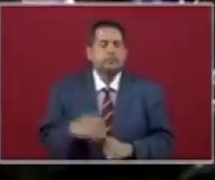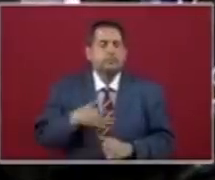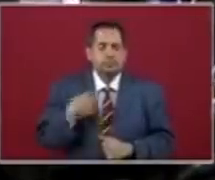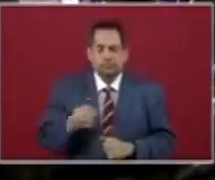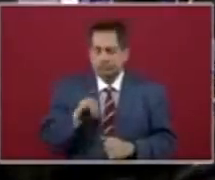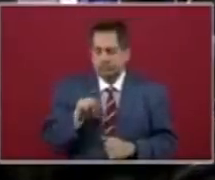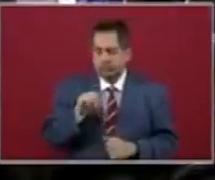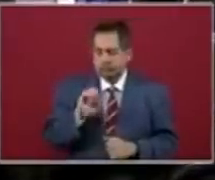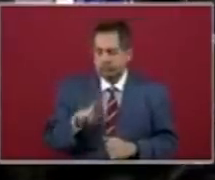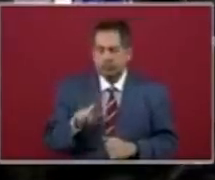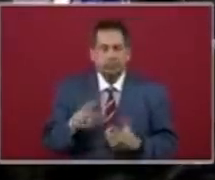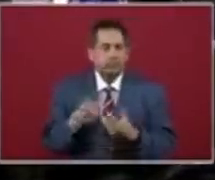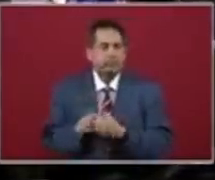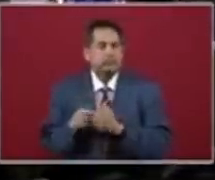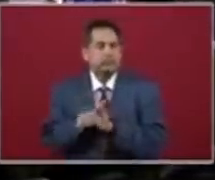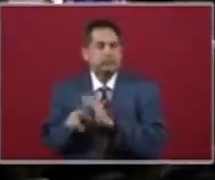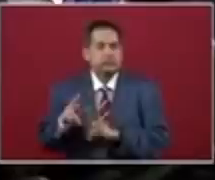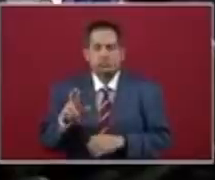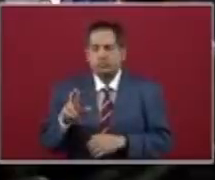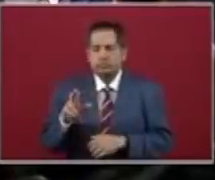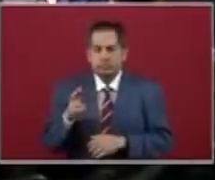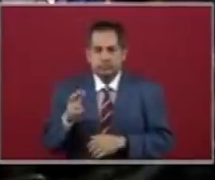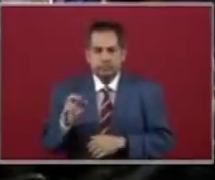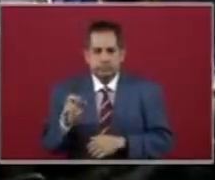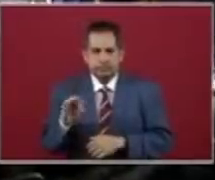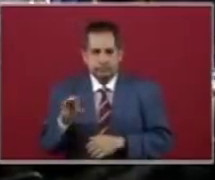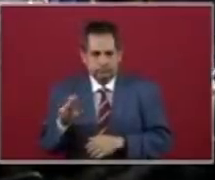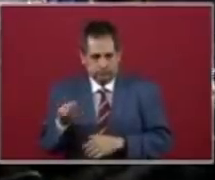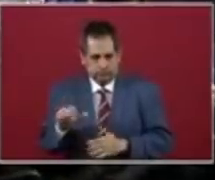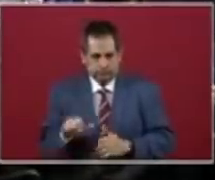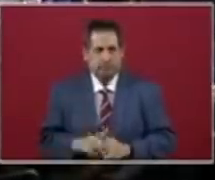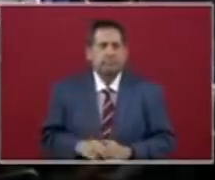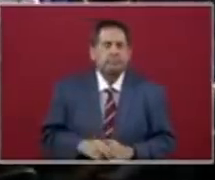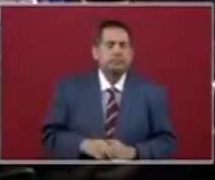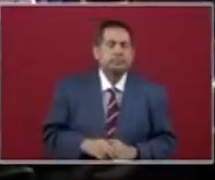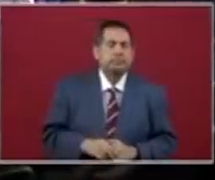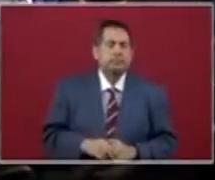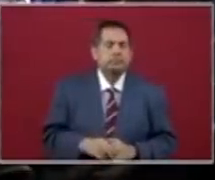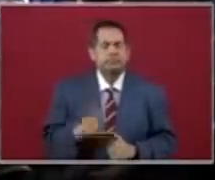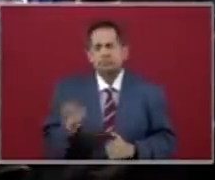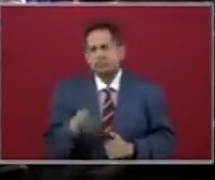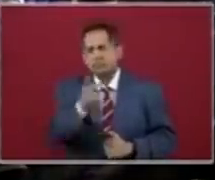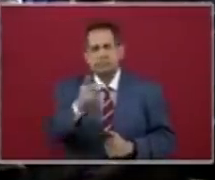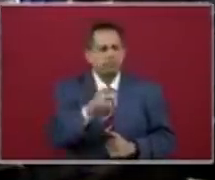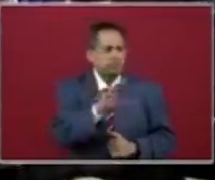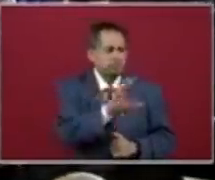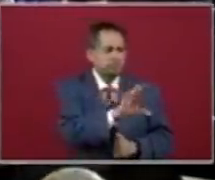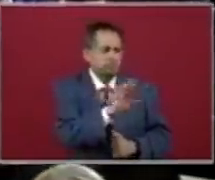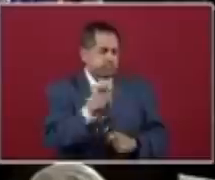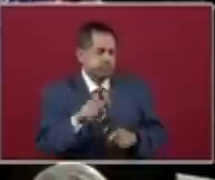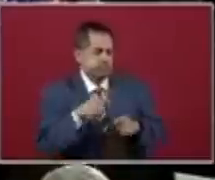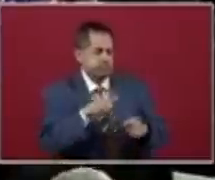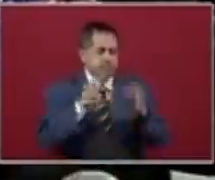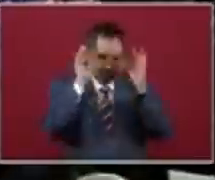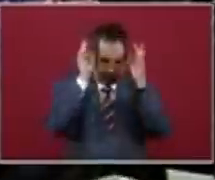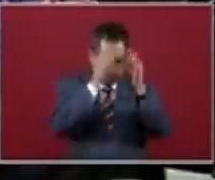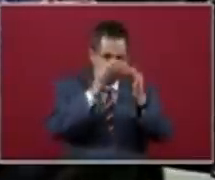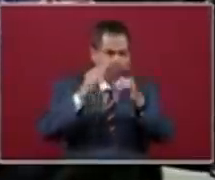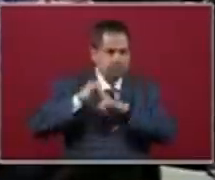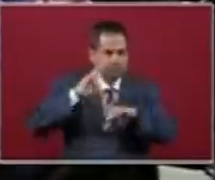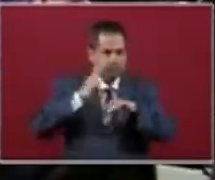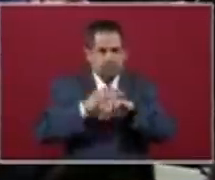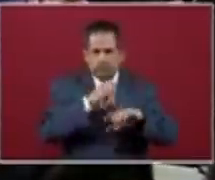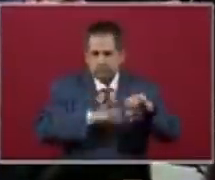Reforma, perdón. Quería preguntarle acerca de estos nombramientos de cónsules que hacen falta y que ahorita